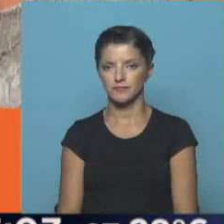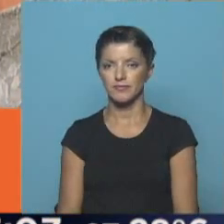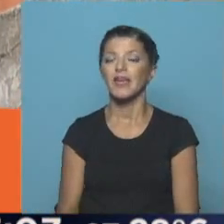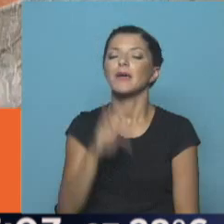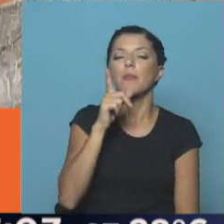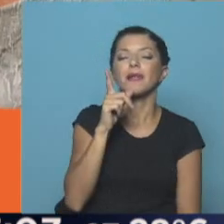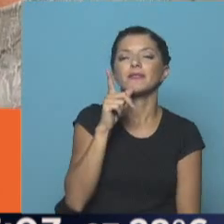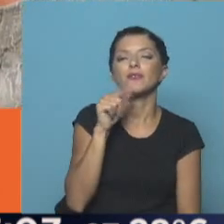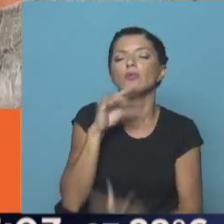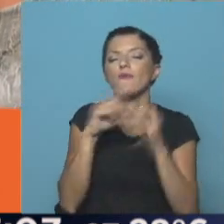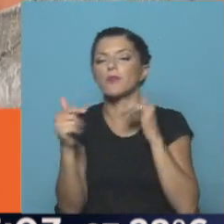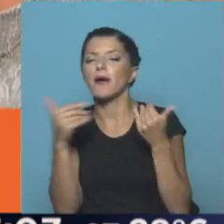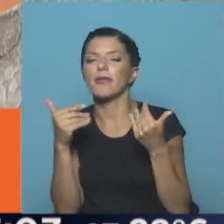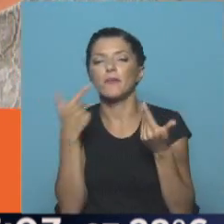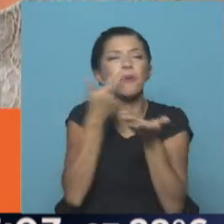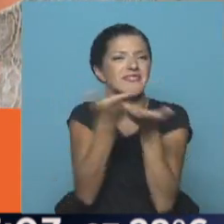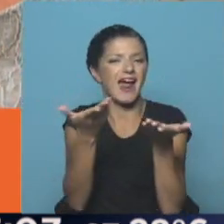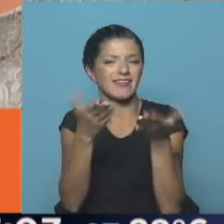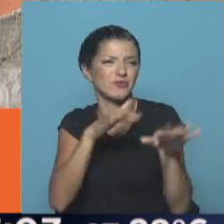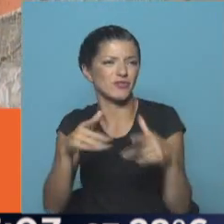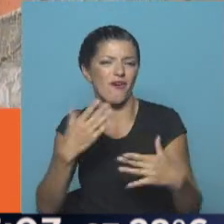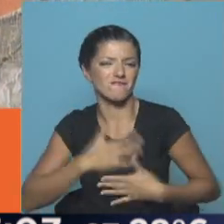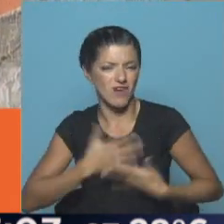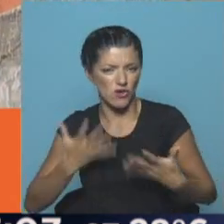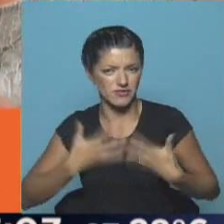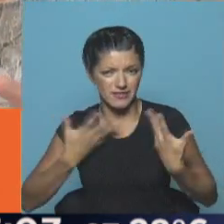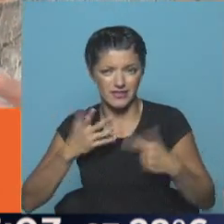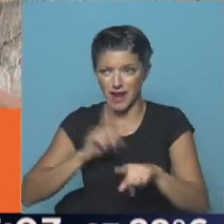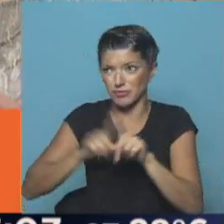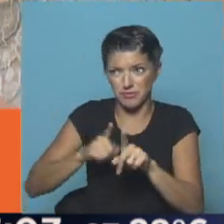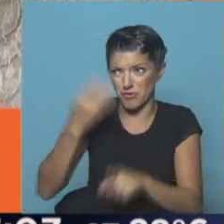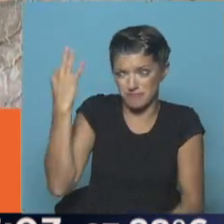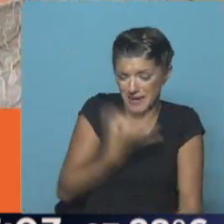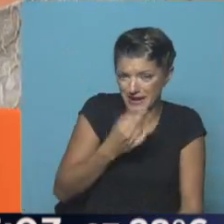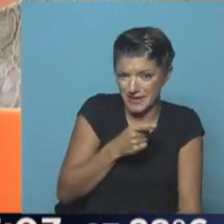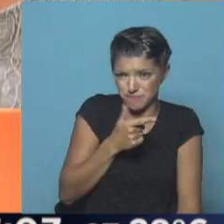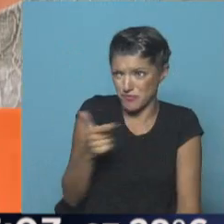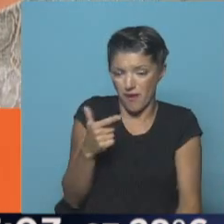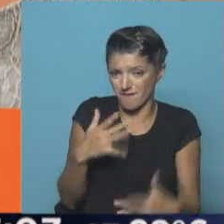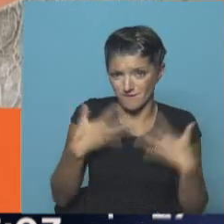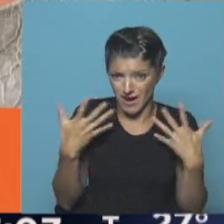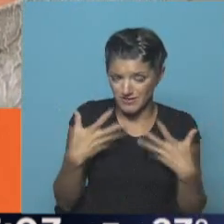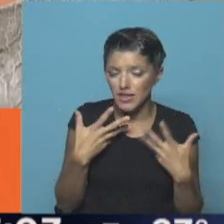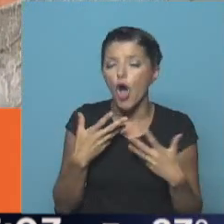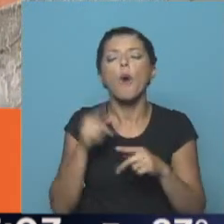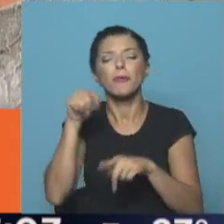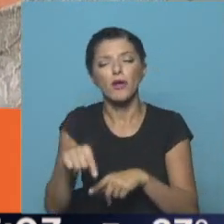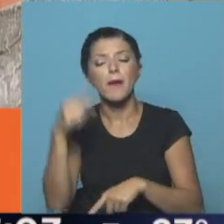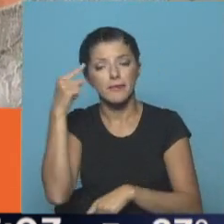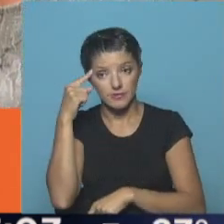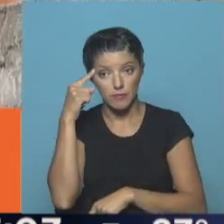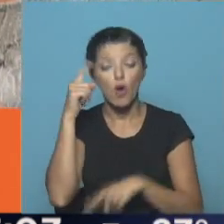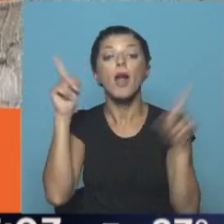darle como un aire de felicidad a un momento que no es feliz. No es solo la salida, no es solo el Brexit que está en